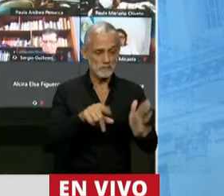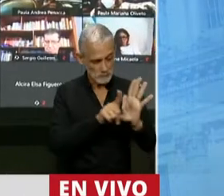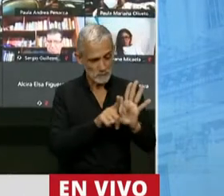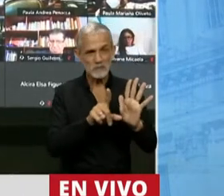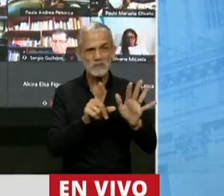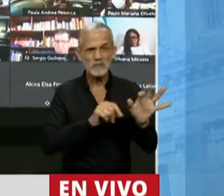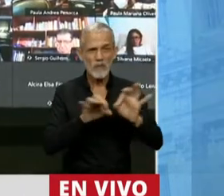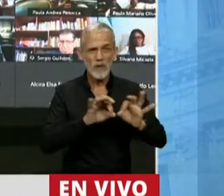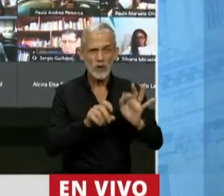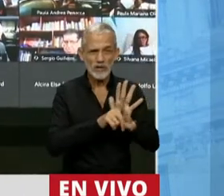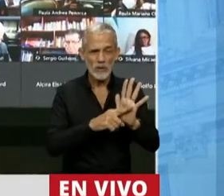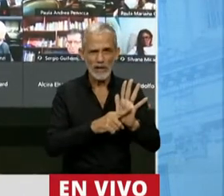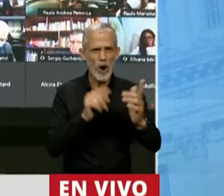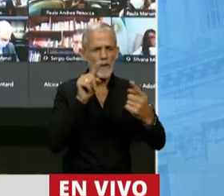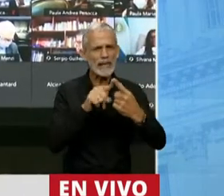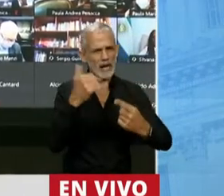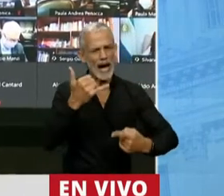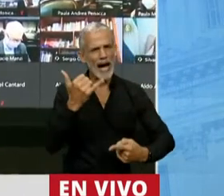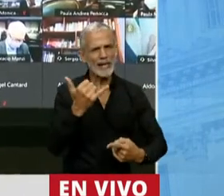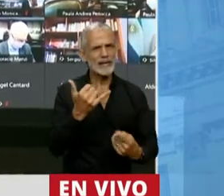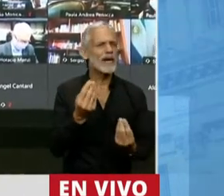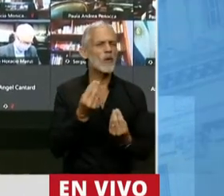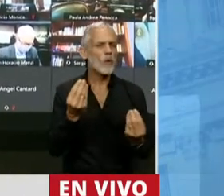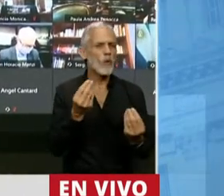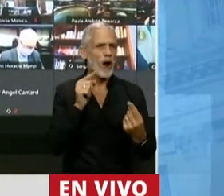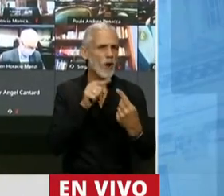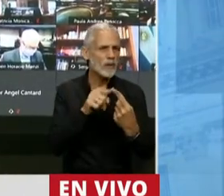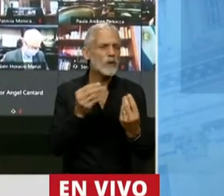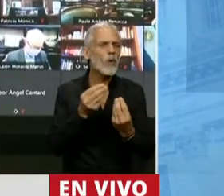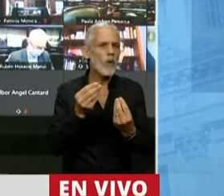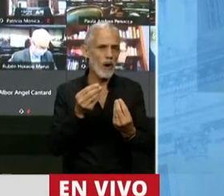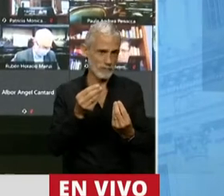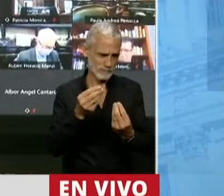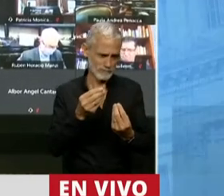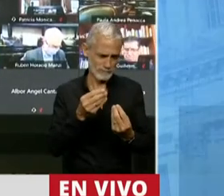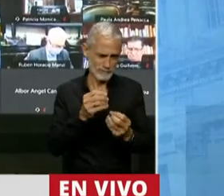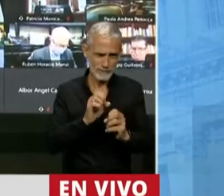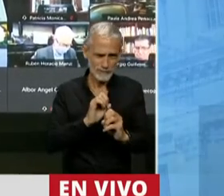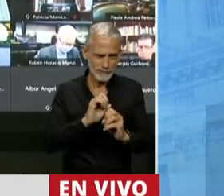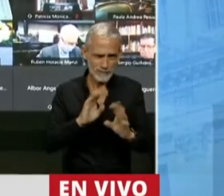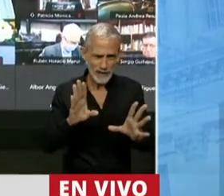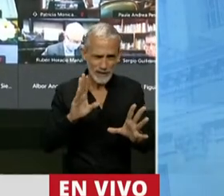en particular tiene un objetivo, tiene un propósito, pero es un propósito perverso,